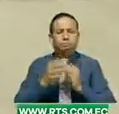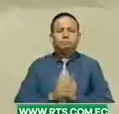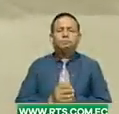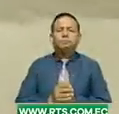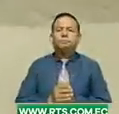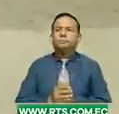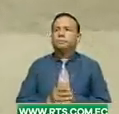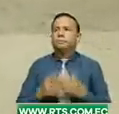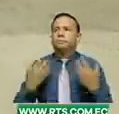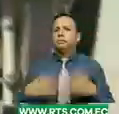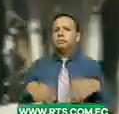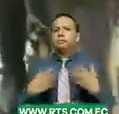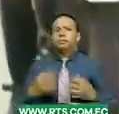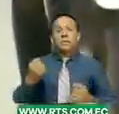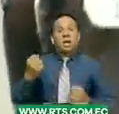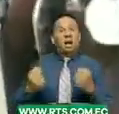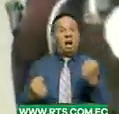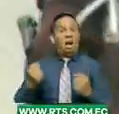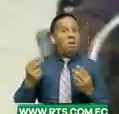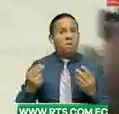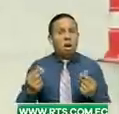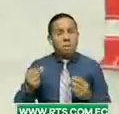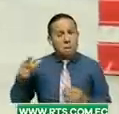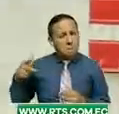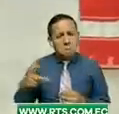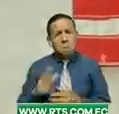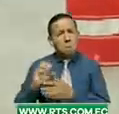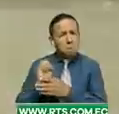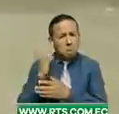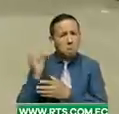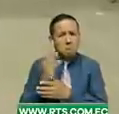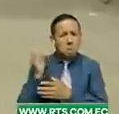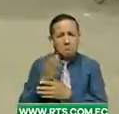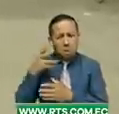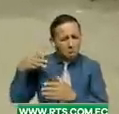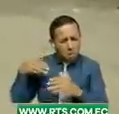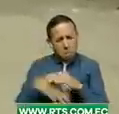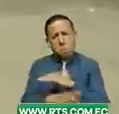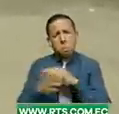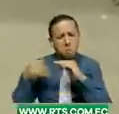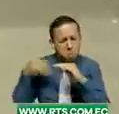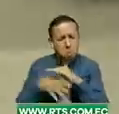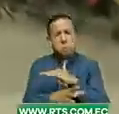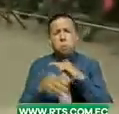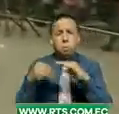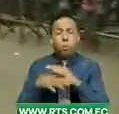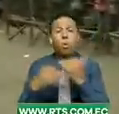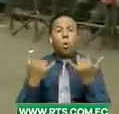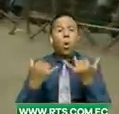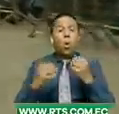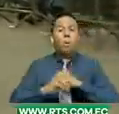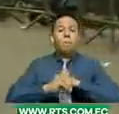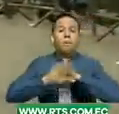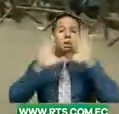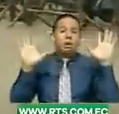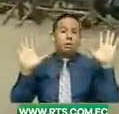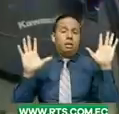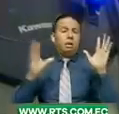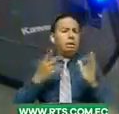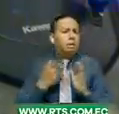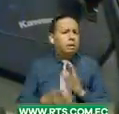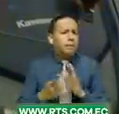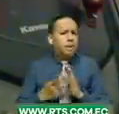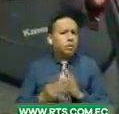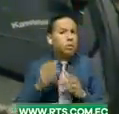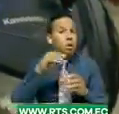A toda velocidad llegaban los refuerzos de la policía a la penitenciaría del Litoral. La mañana de este martes, luego de que se produjeran